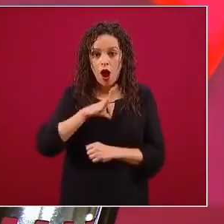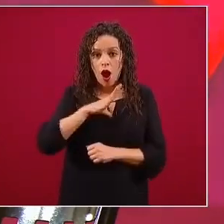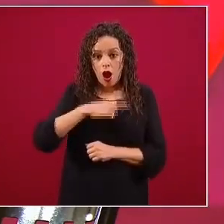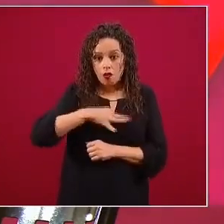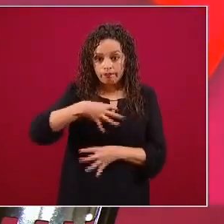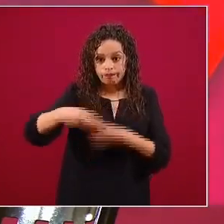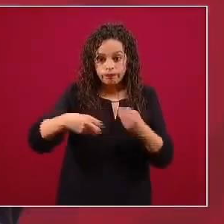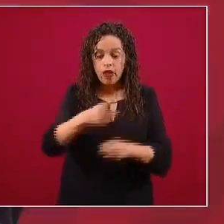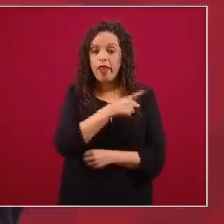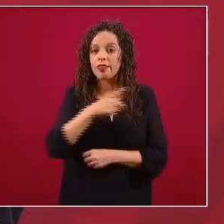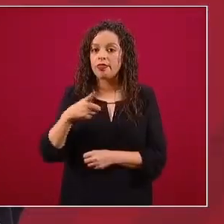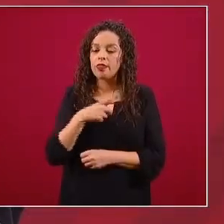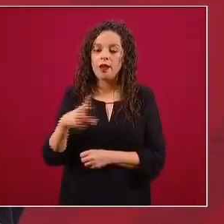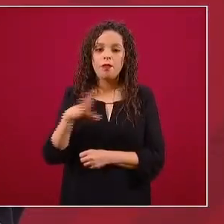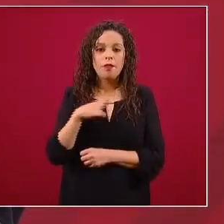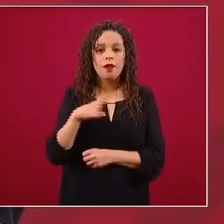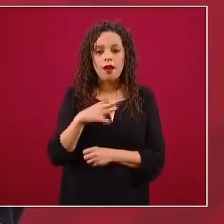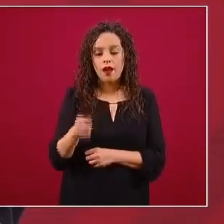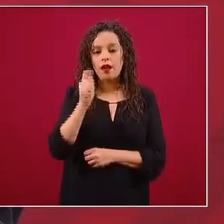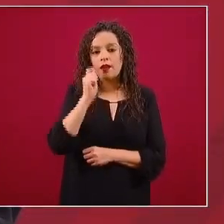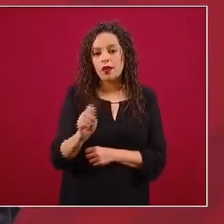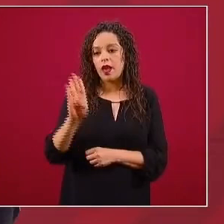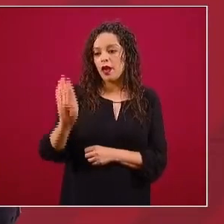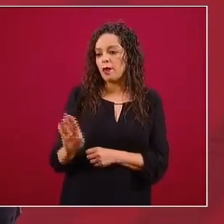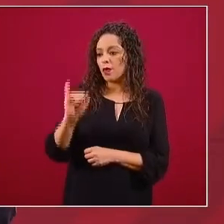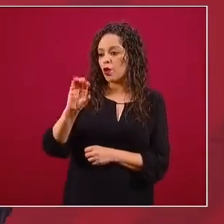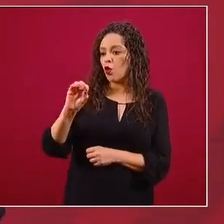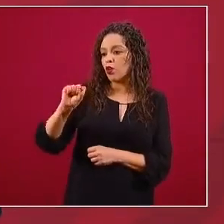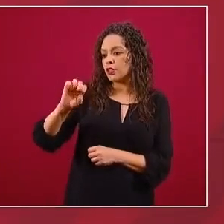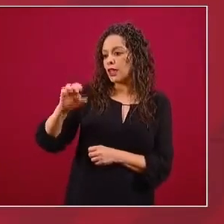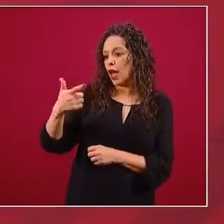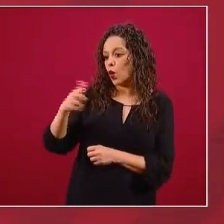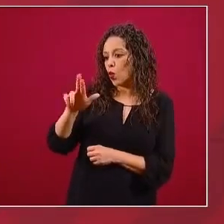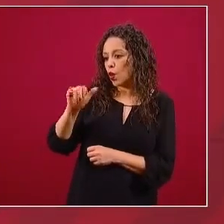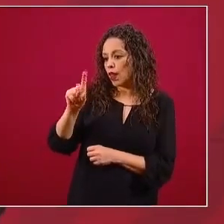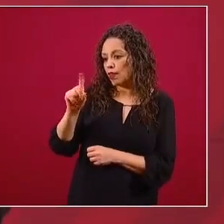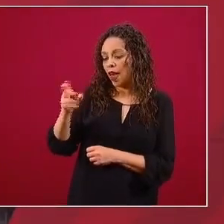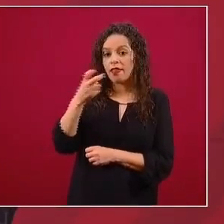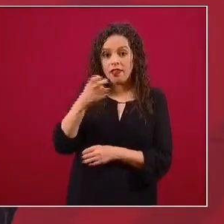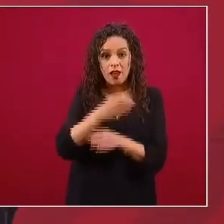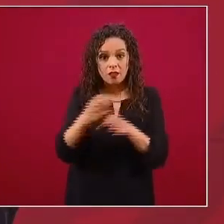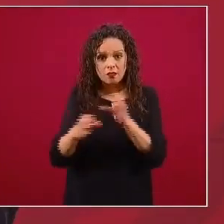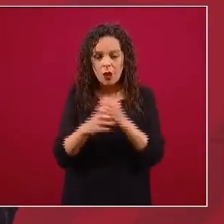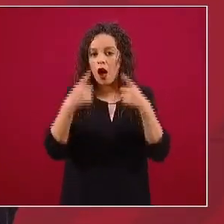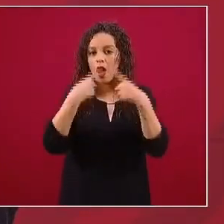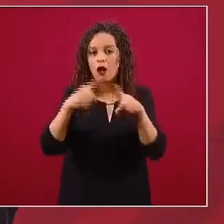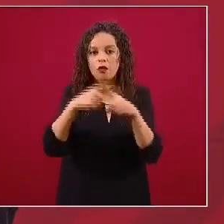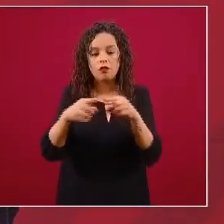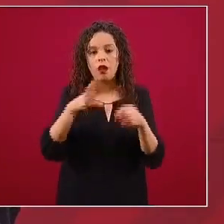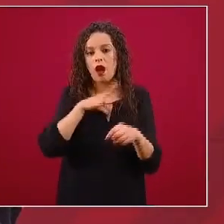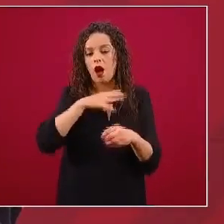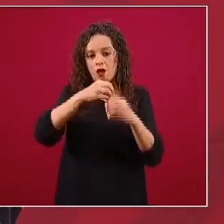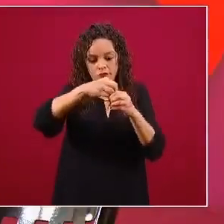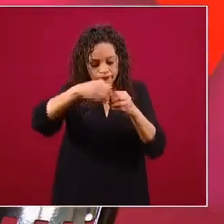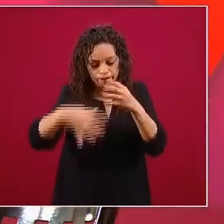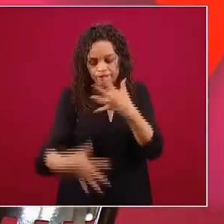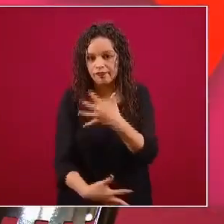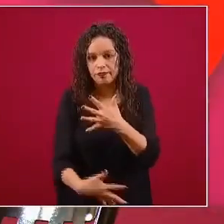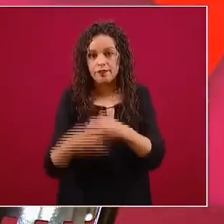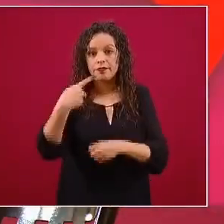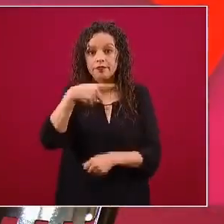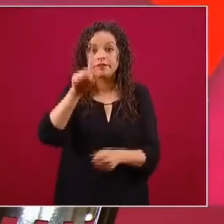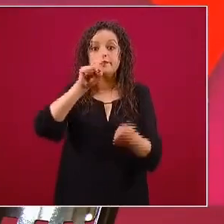de bioseguridad. Las prácticas de bioseguridad son diversas, pero el principio general es que los